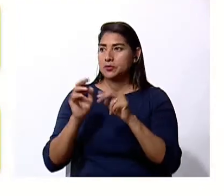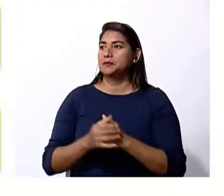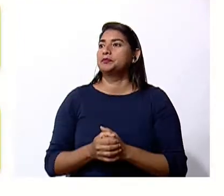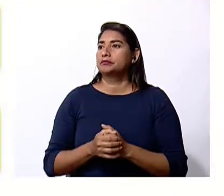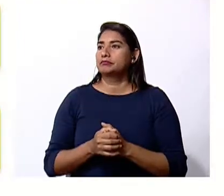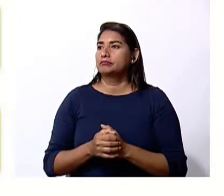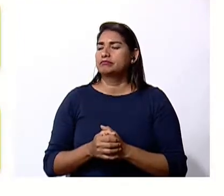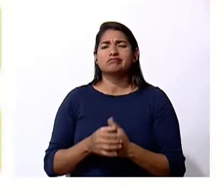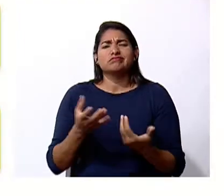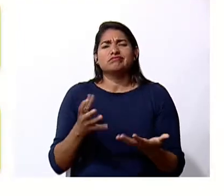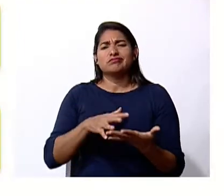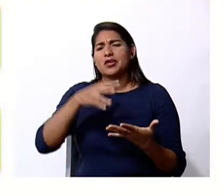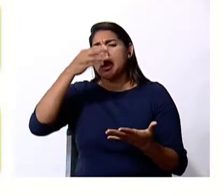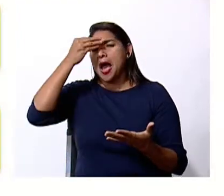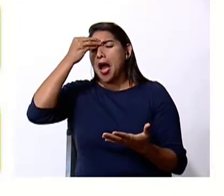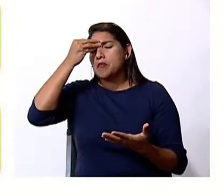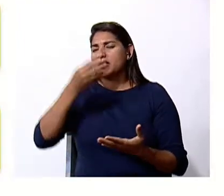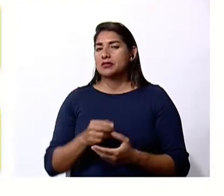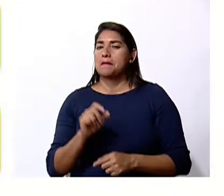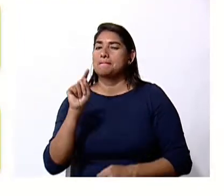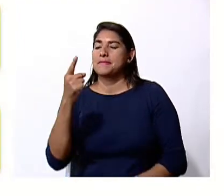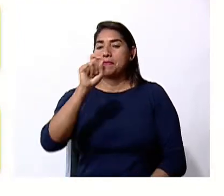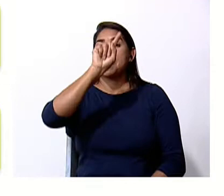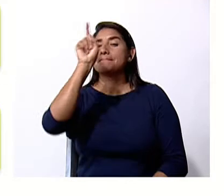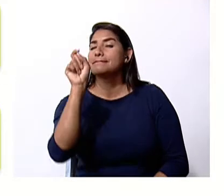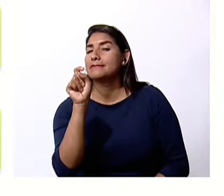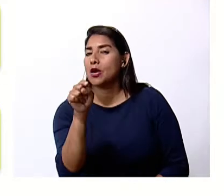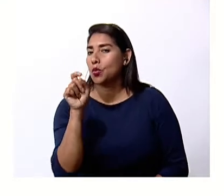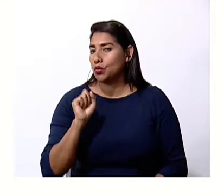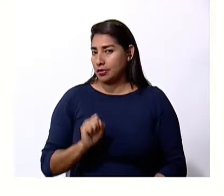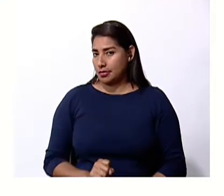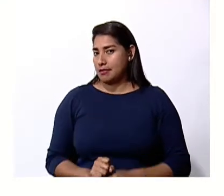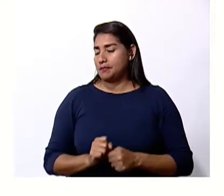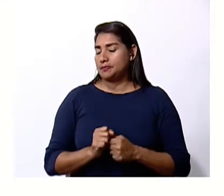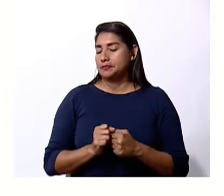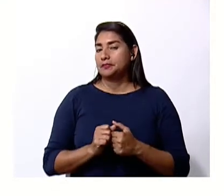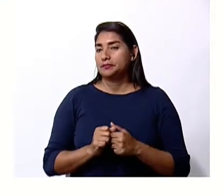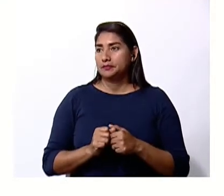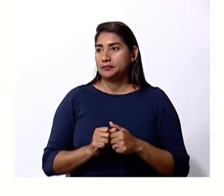¿Qué aprendí? Pregunta número 1.